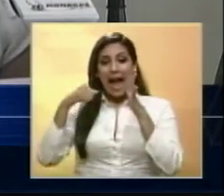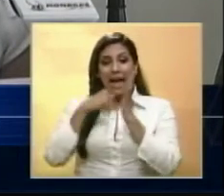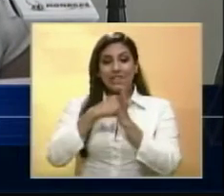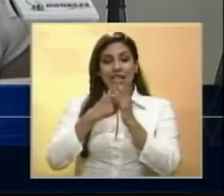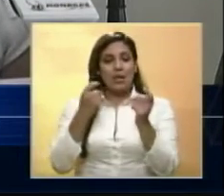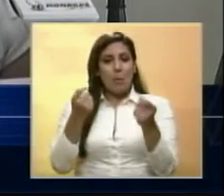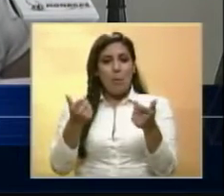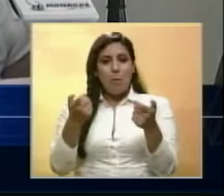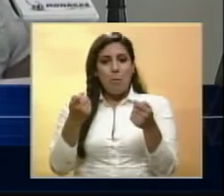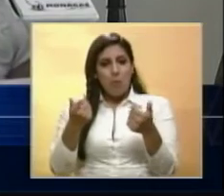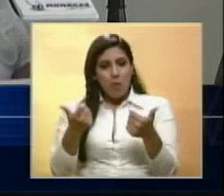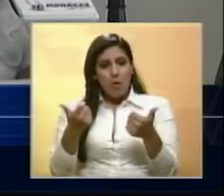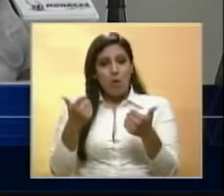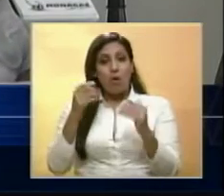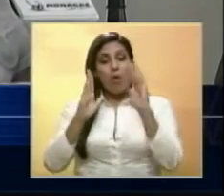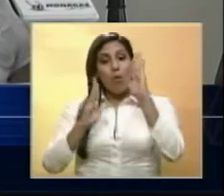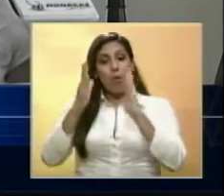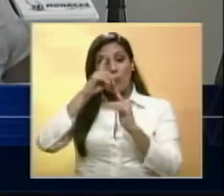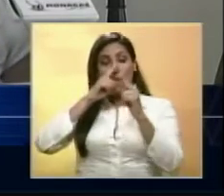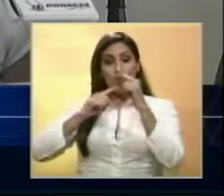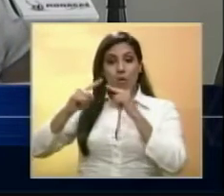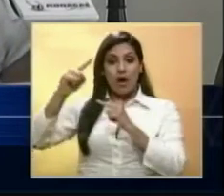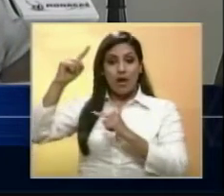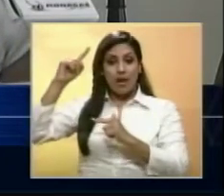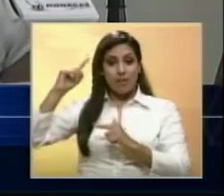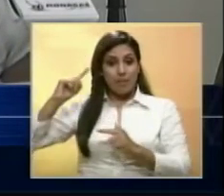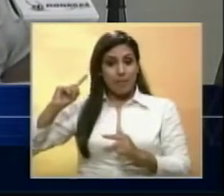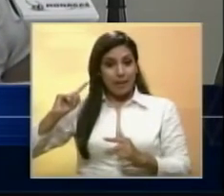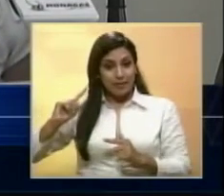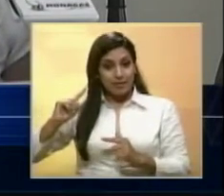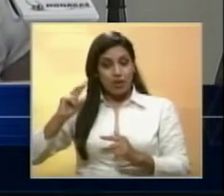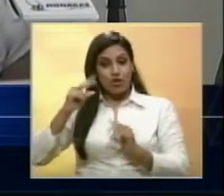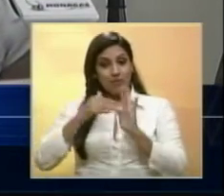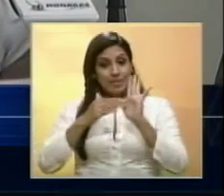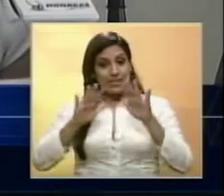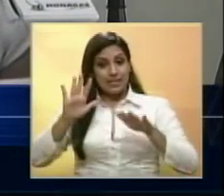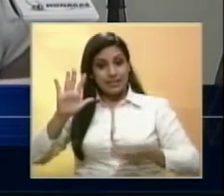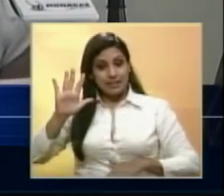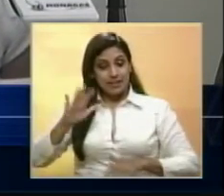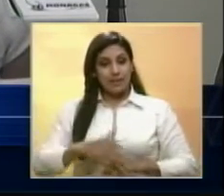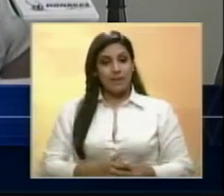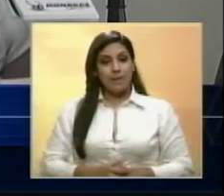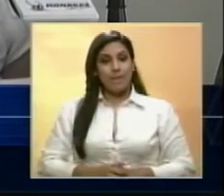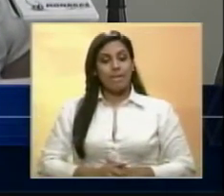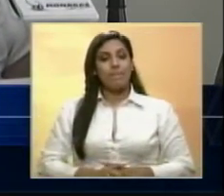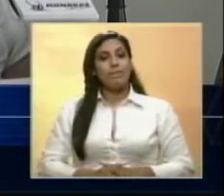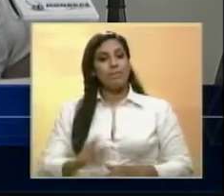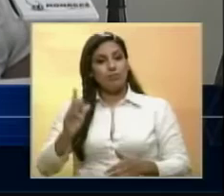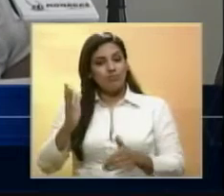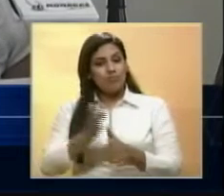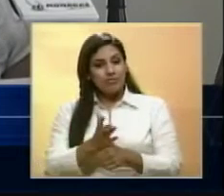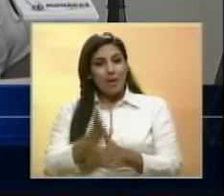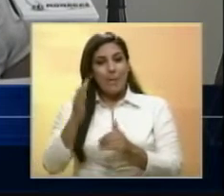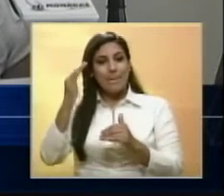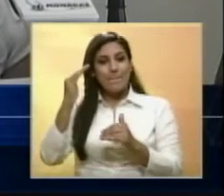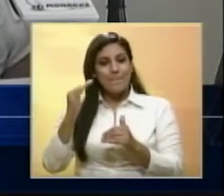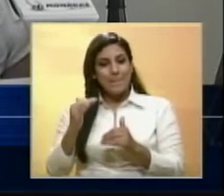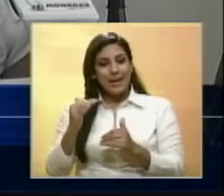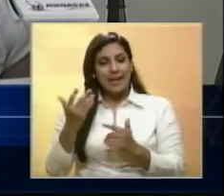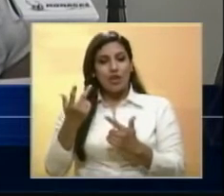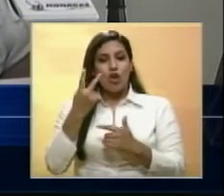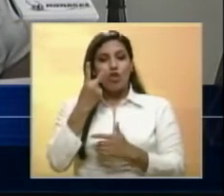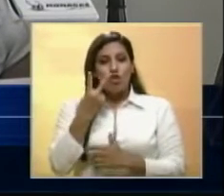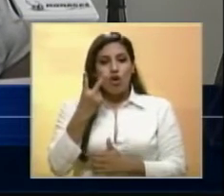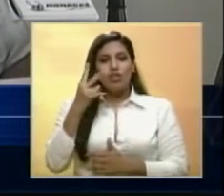de tránsito en comparación con el año 2015. Logramos reducir en un